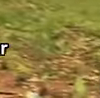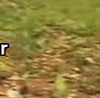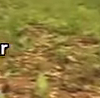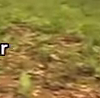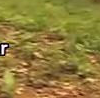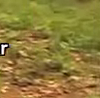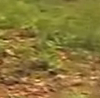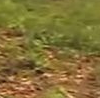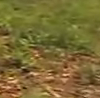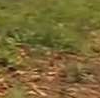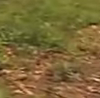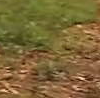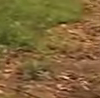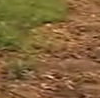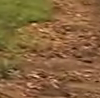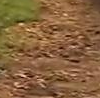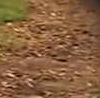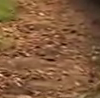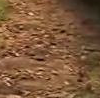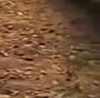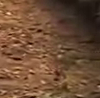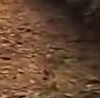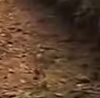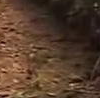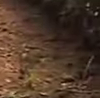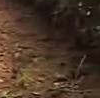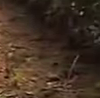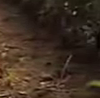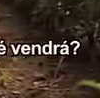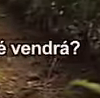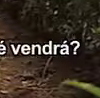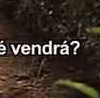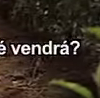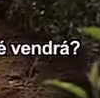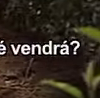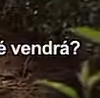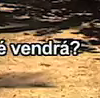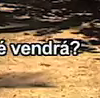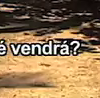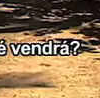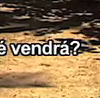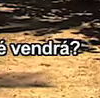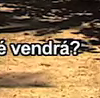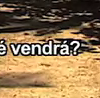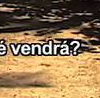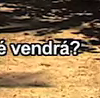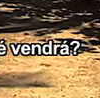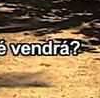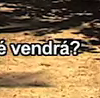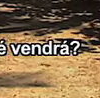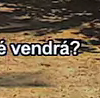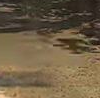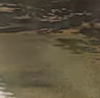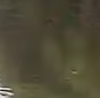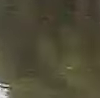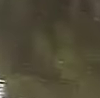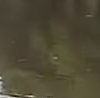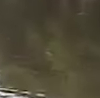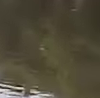hasta comercializar. Salvaje el aire y el agua. Y olvidar por qué se hizo e ignorar qué